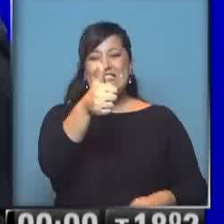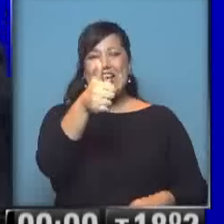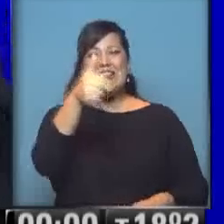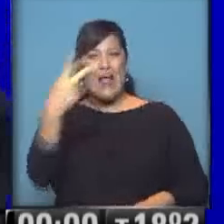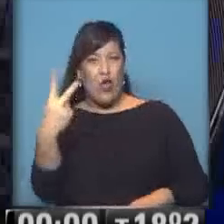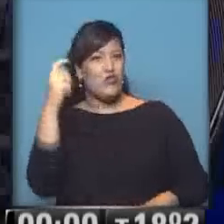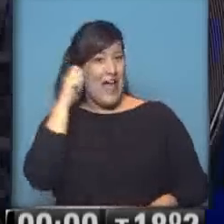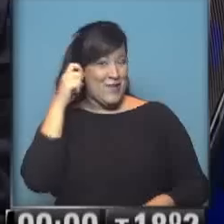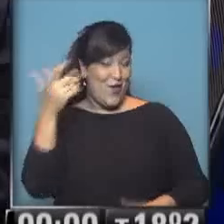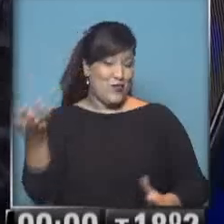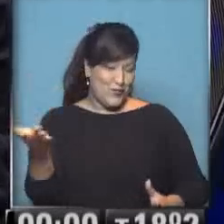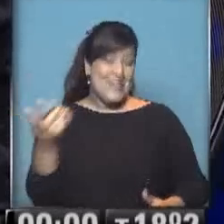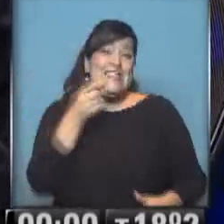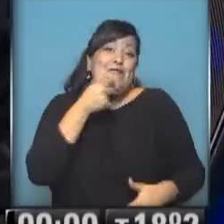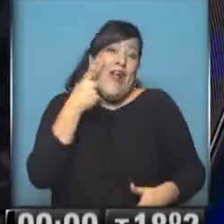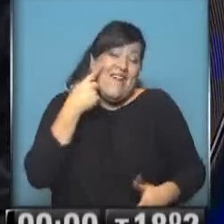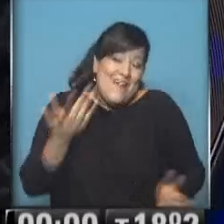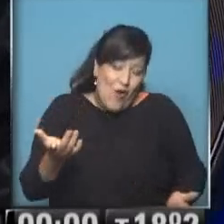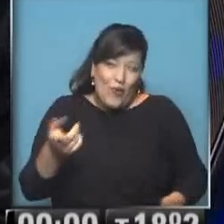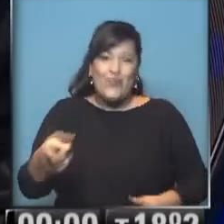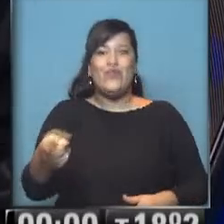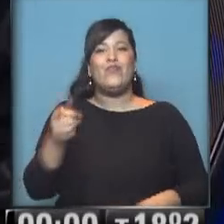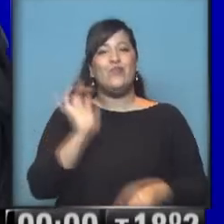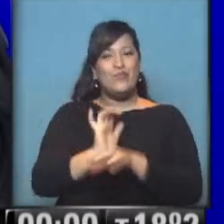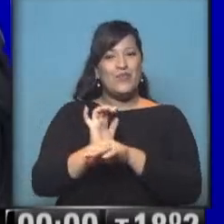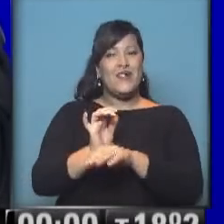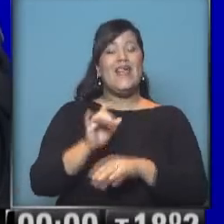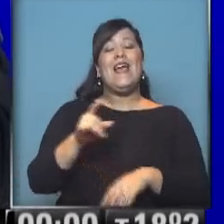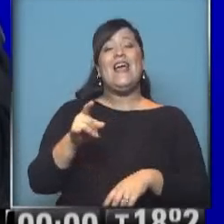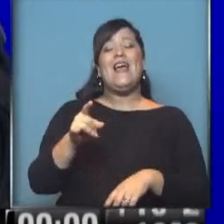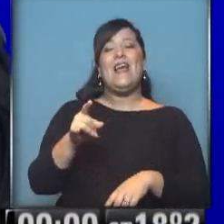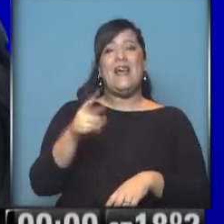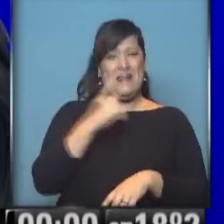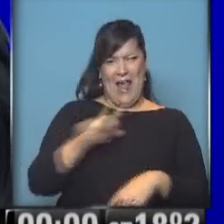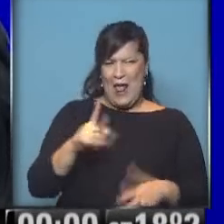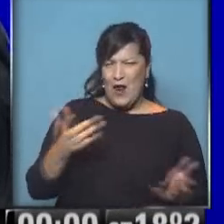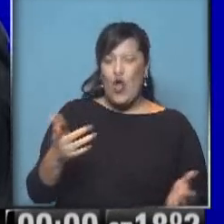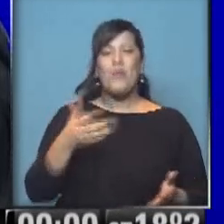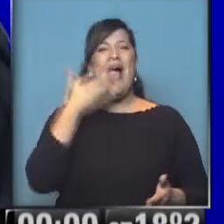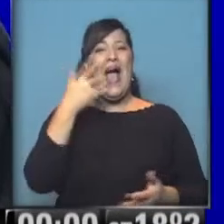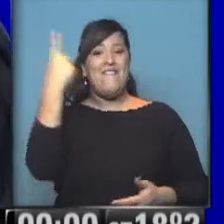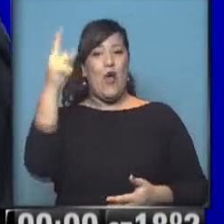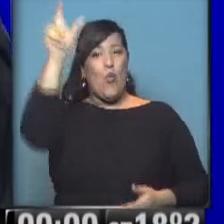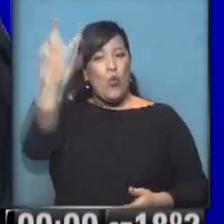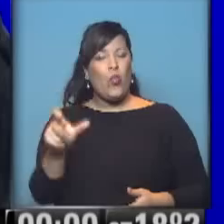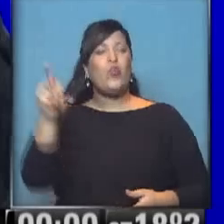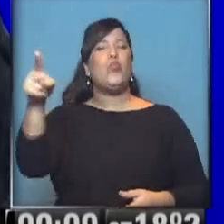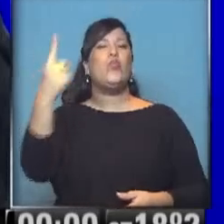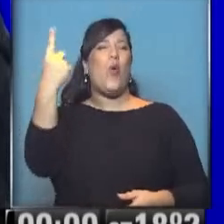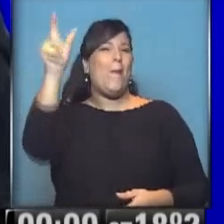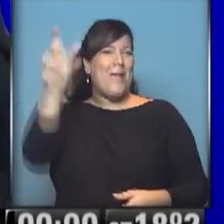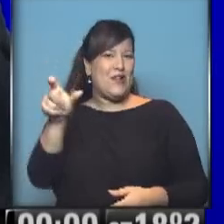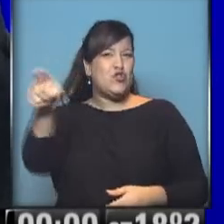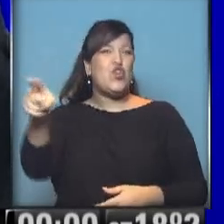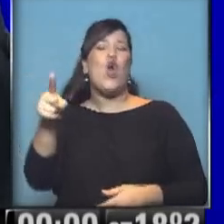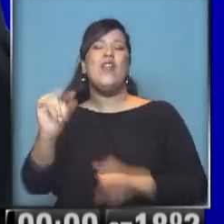62 años, exactamente, Lucas Prodan. Sería rarísimo ver a Lucas Prodan a los 62. Mira, uno de los que habla sobre eso es Gillespie, que es uno de los que participa en esta